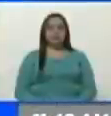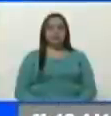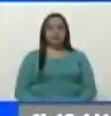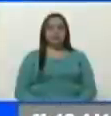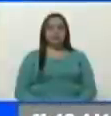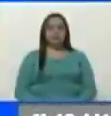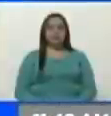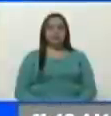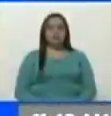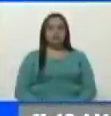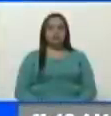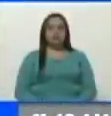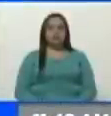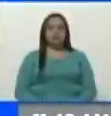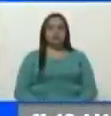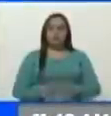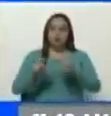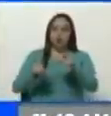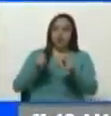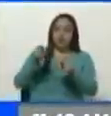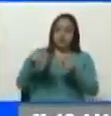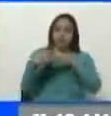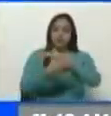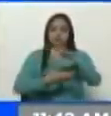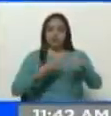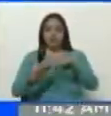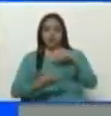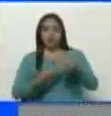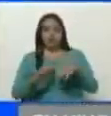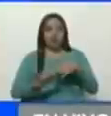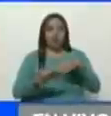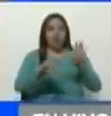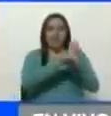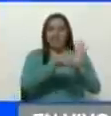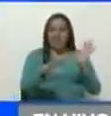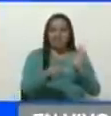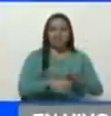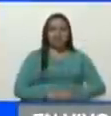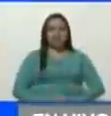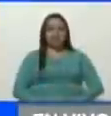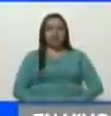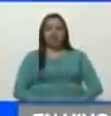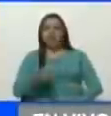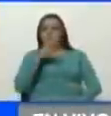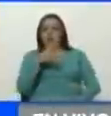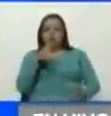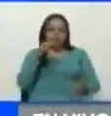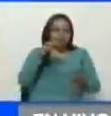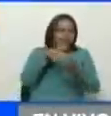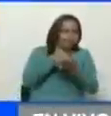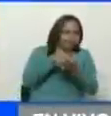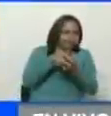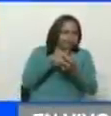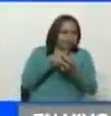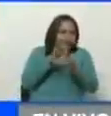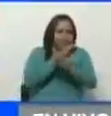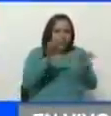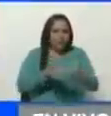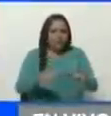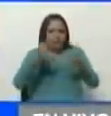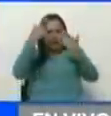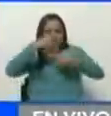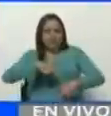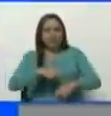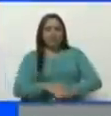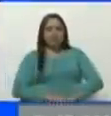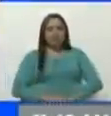ese es el problema. Es decir, cuando una ley no encaja con una manera de ser, con